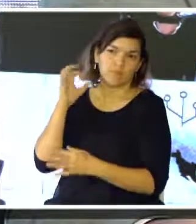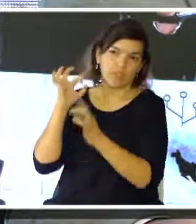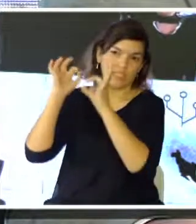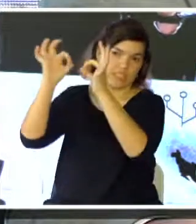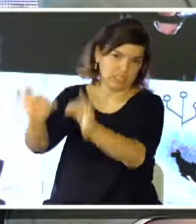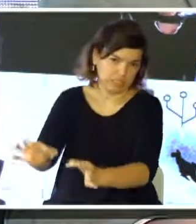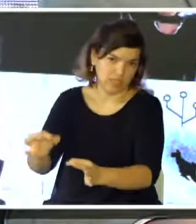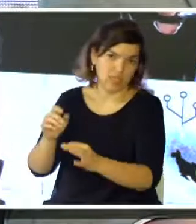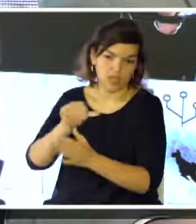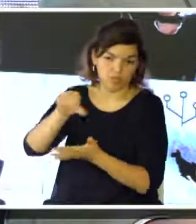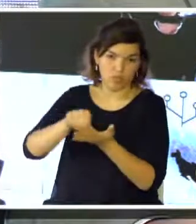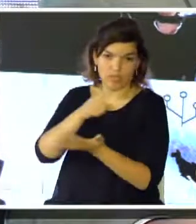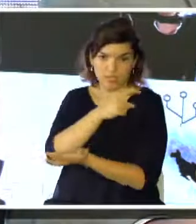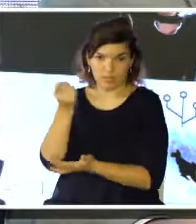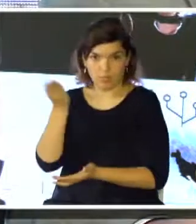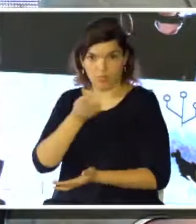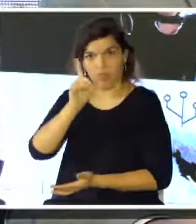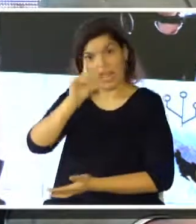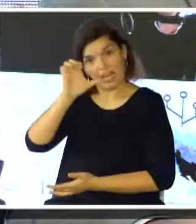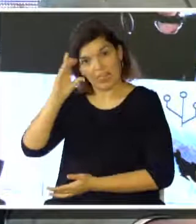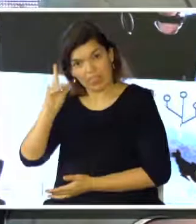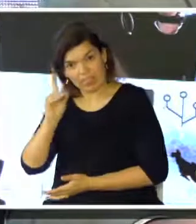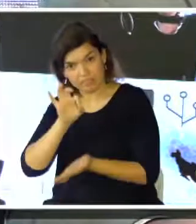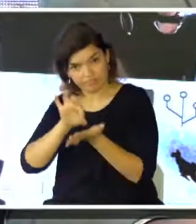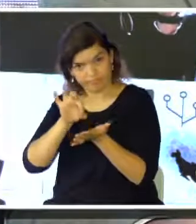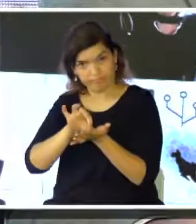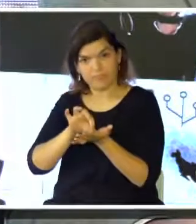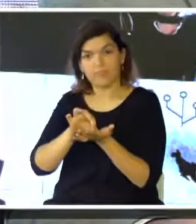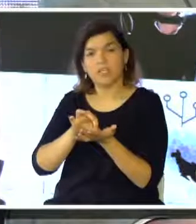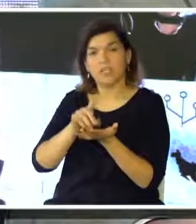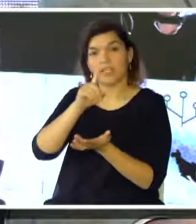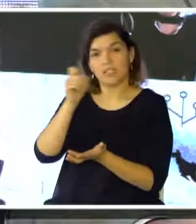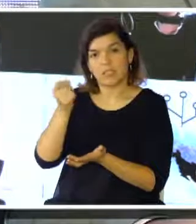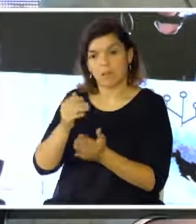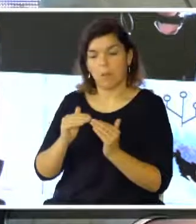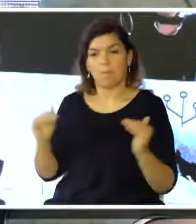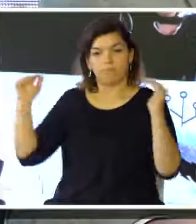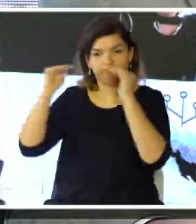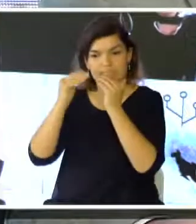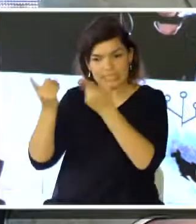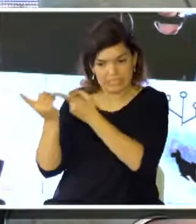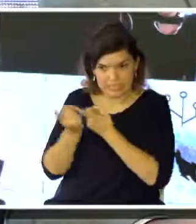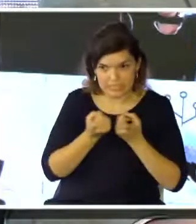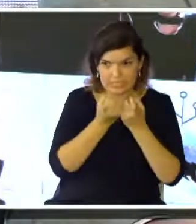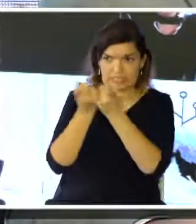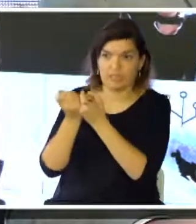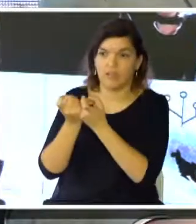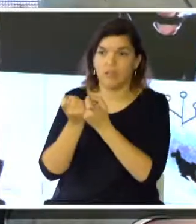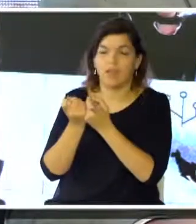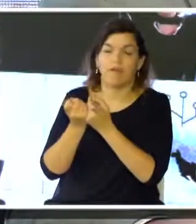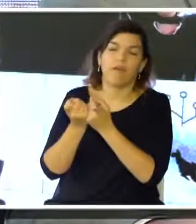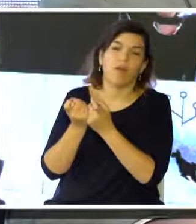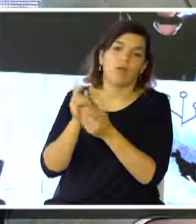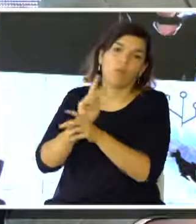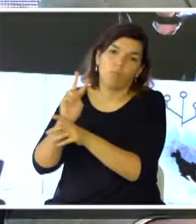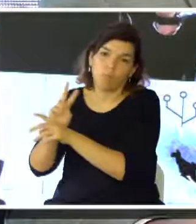ciudad sea 100% leds y 100% al nivel que tiene y ecológicas